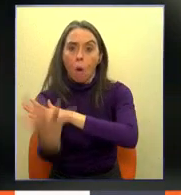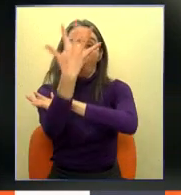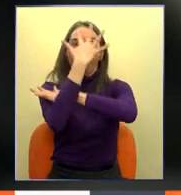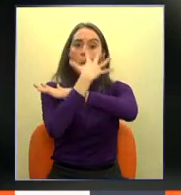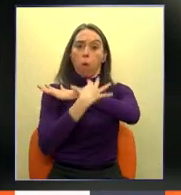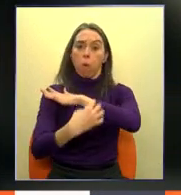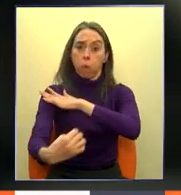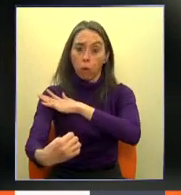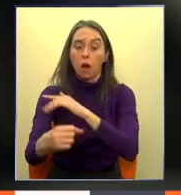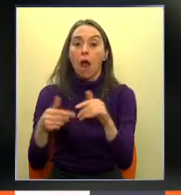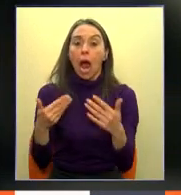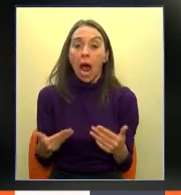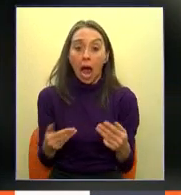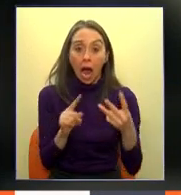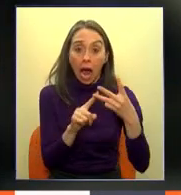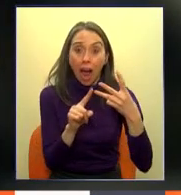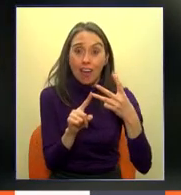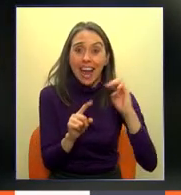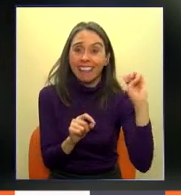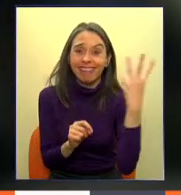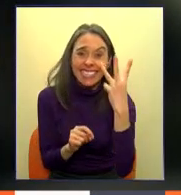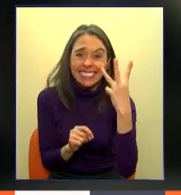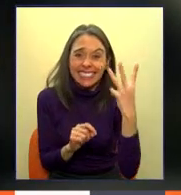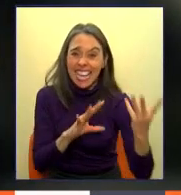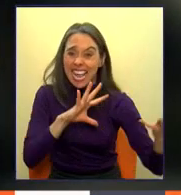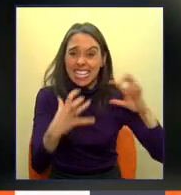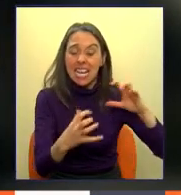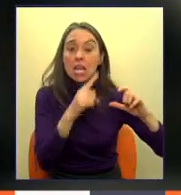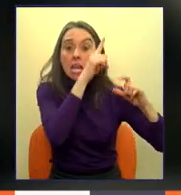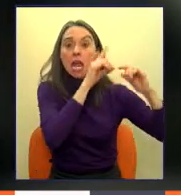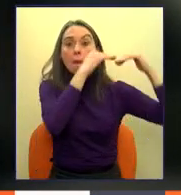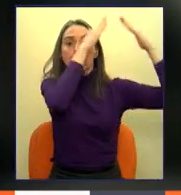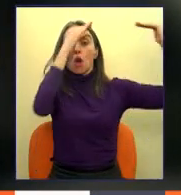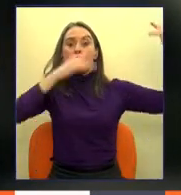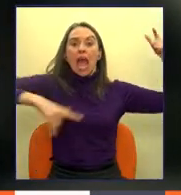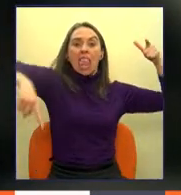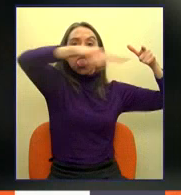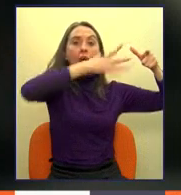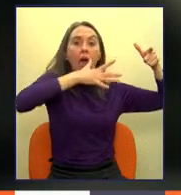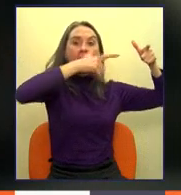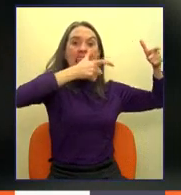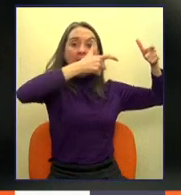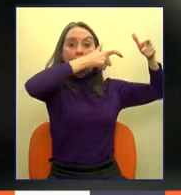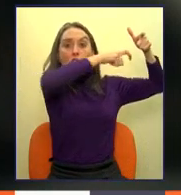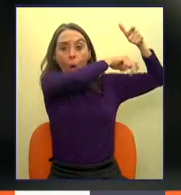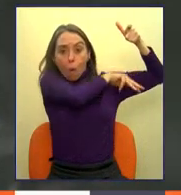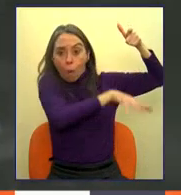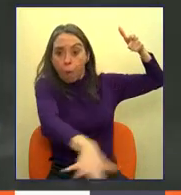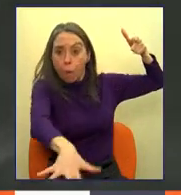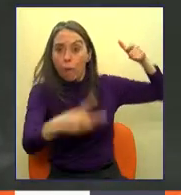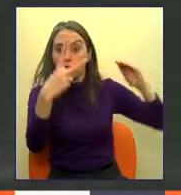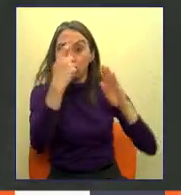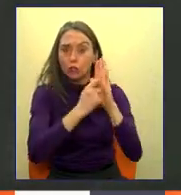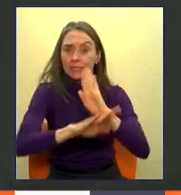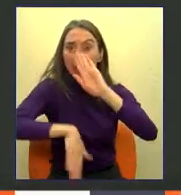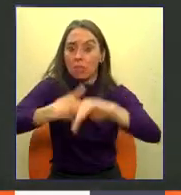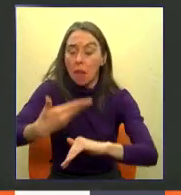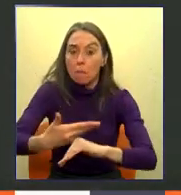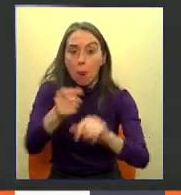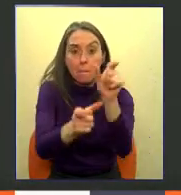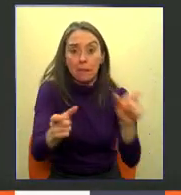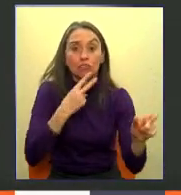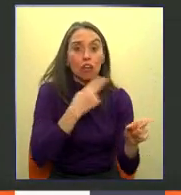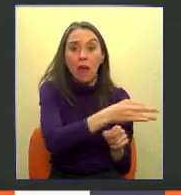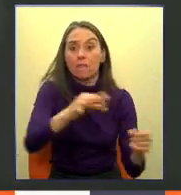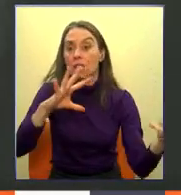esto significaba un tercer desastre, una estocada final para toda la población de esa zona. Este fin de semana